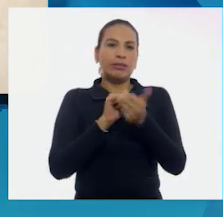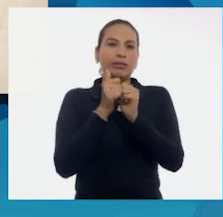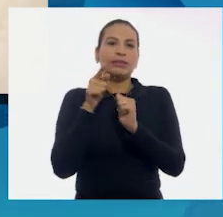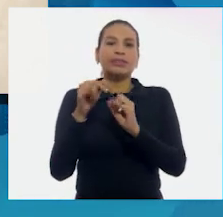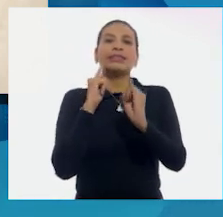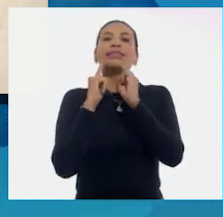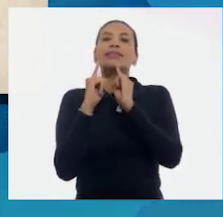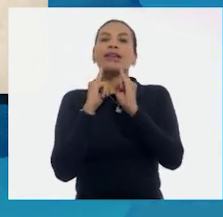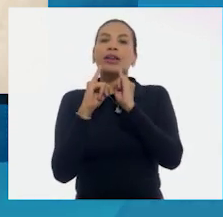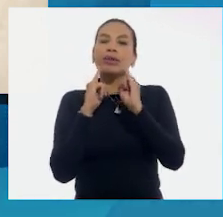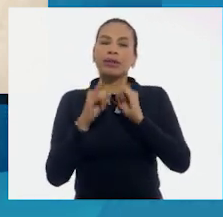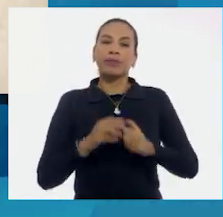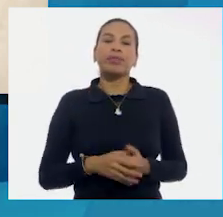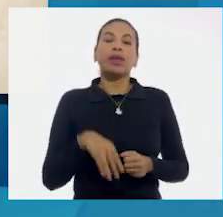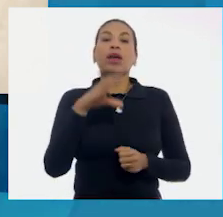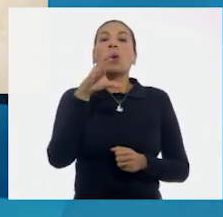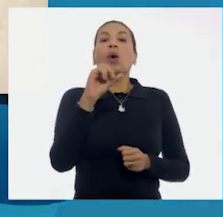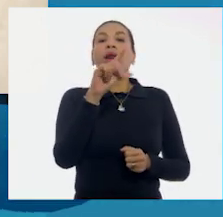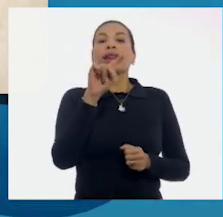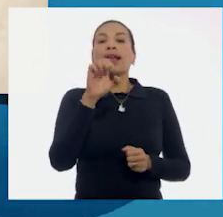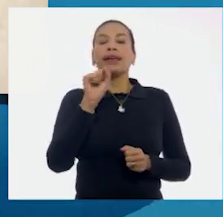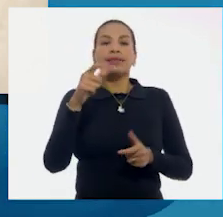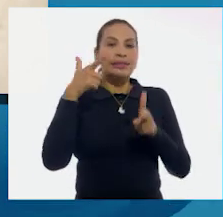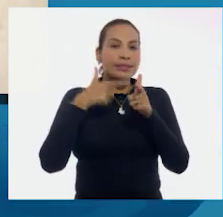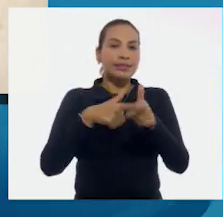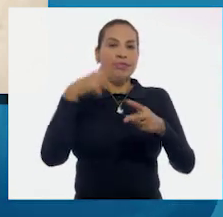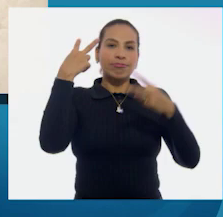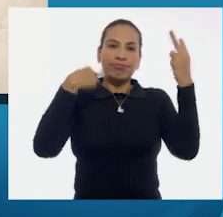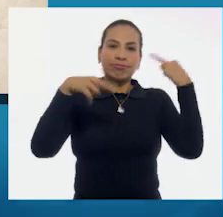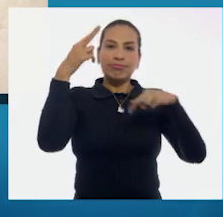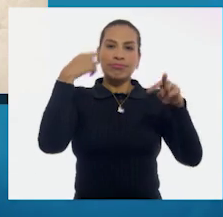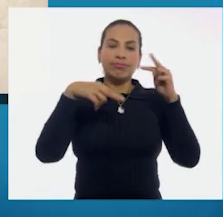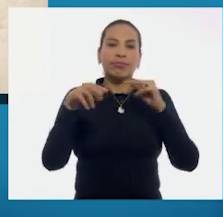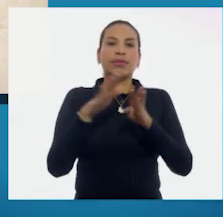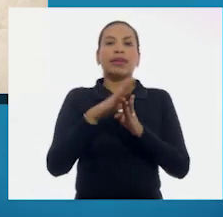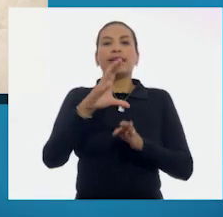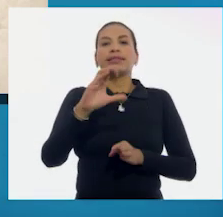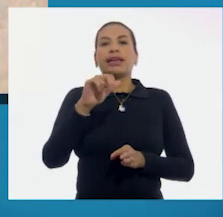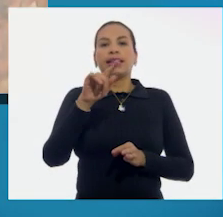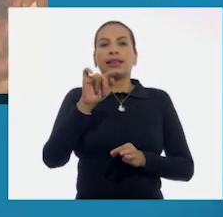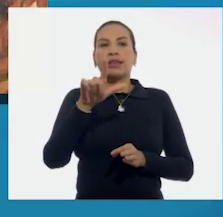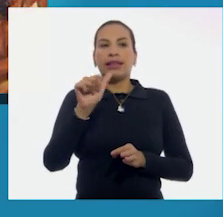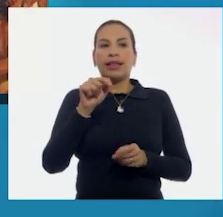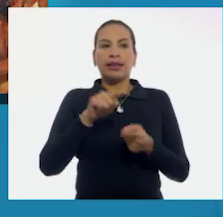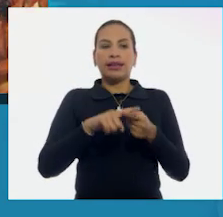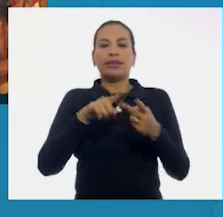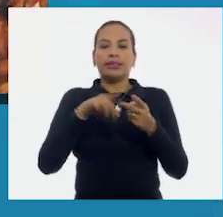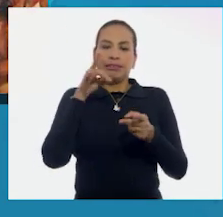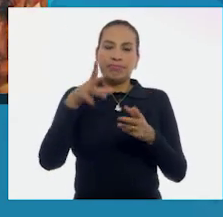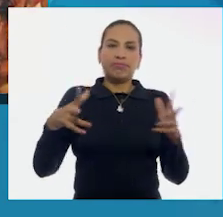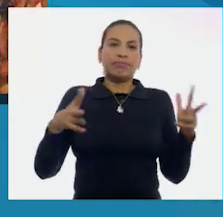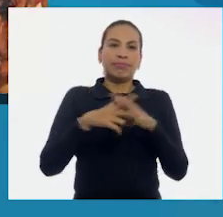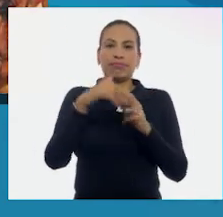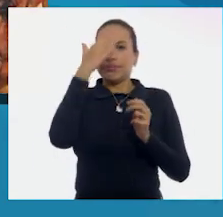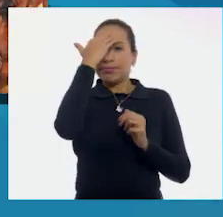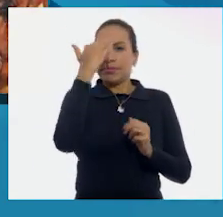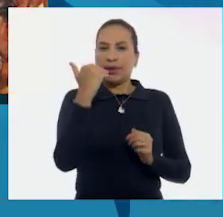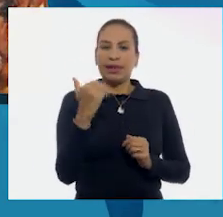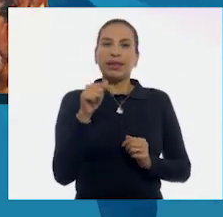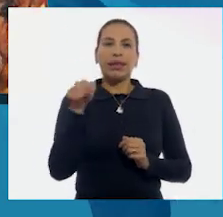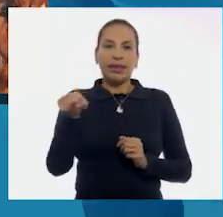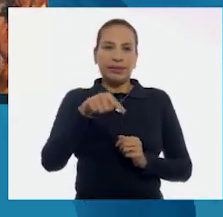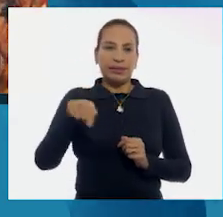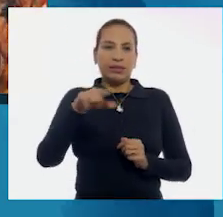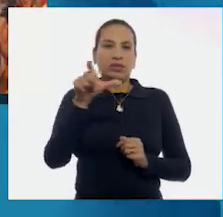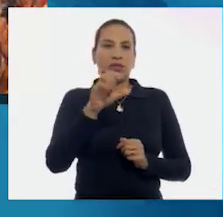su intérprete. Cortés continuó su expedición y en Centla peleó y venció a los mayas chontales. De